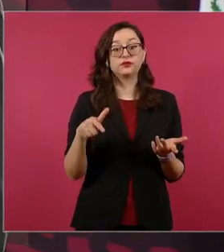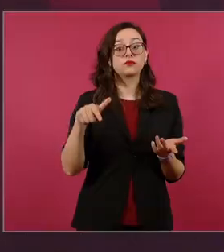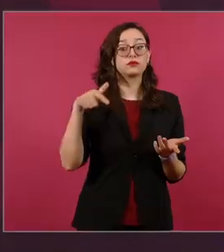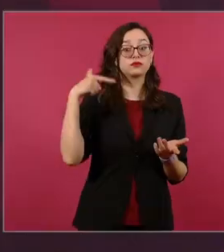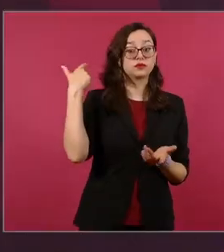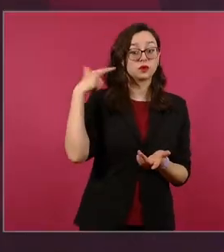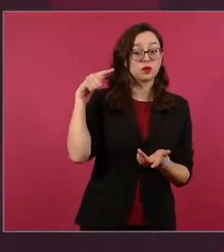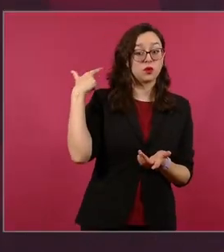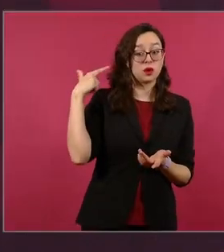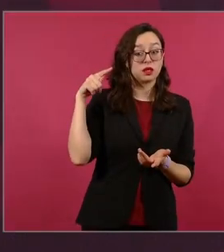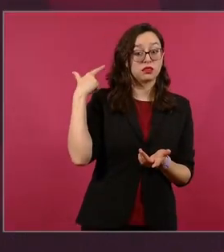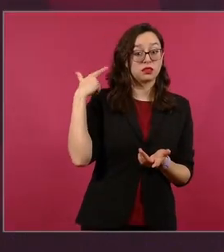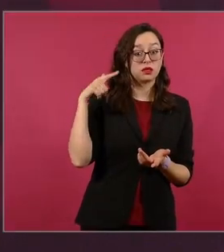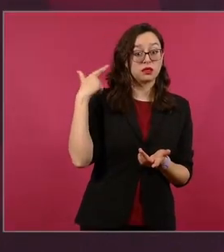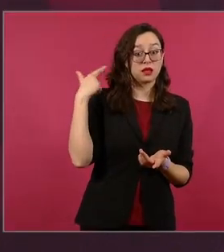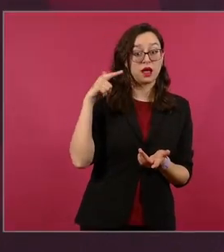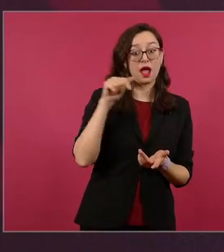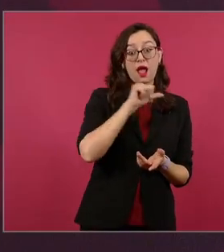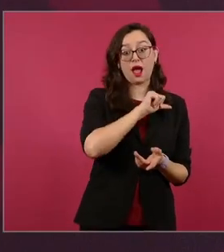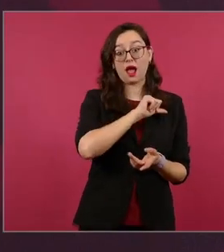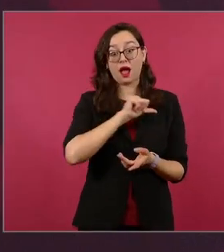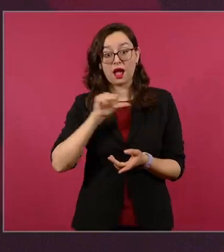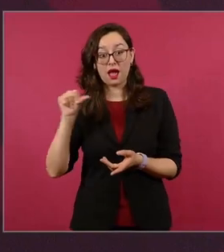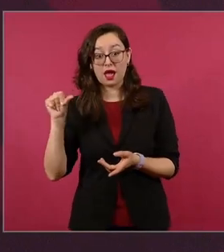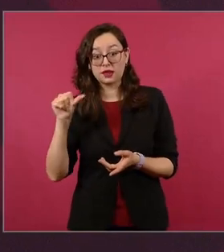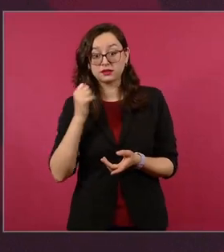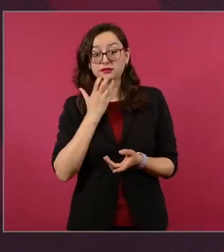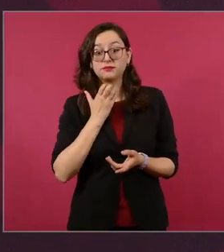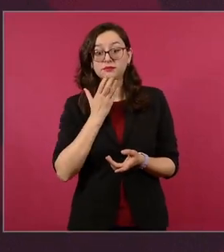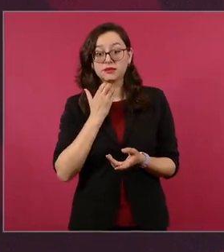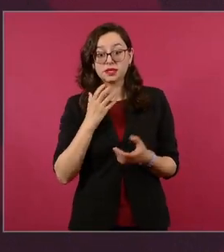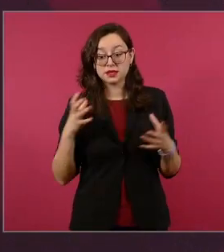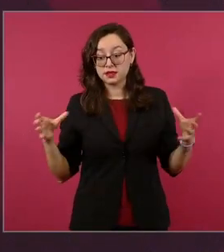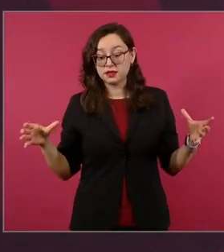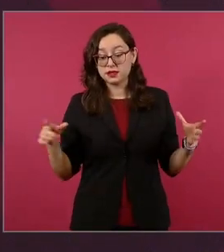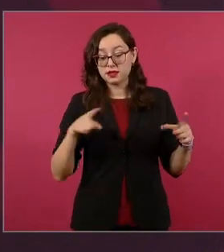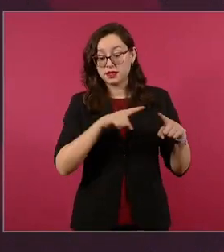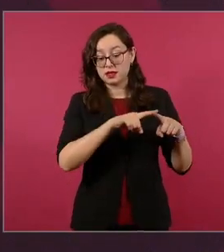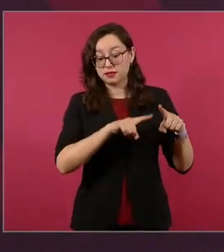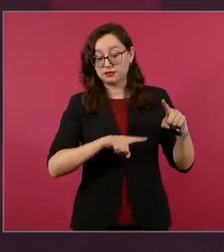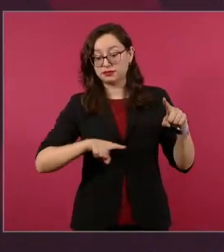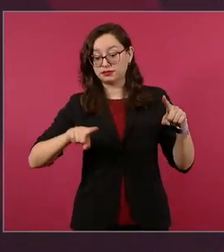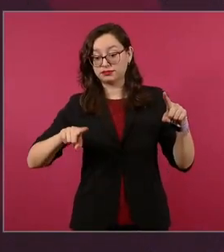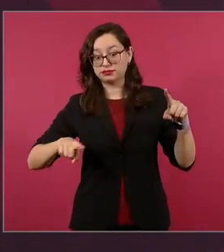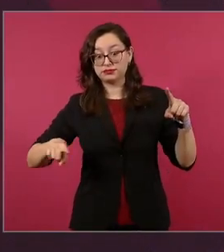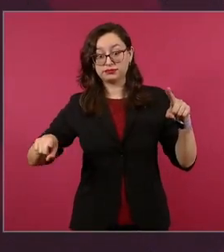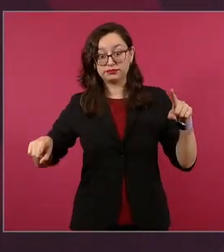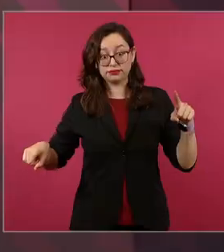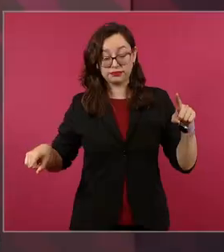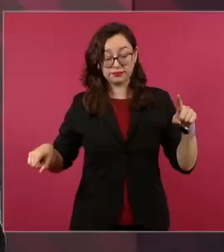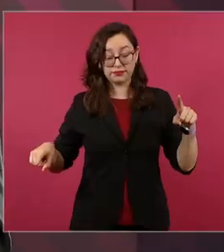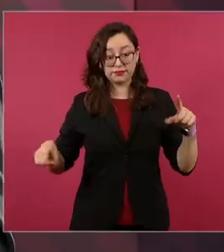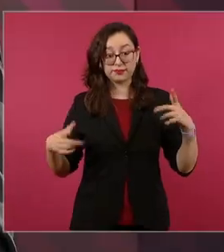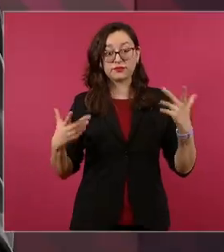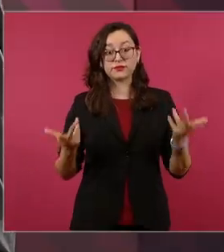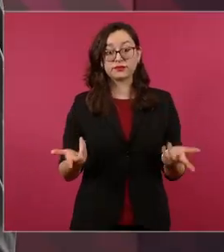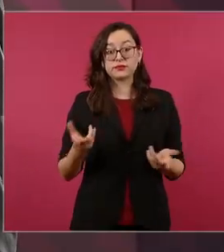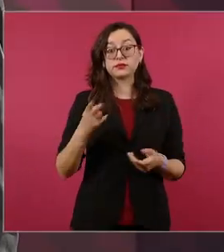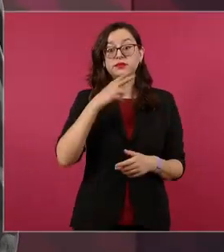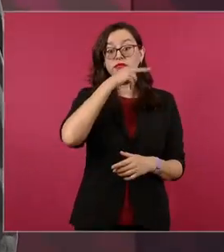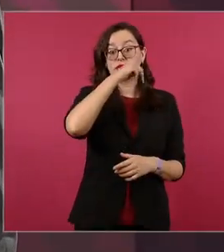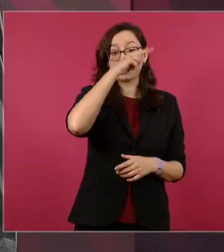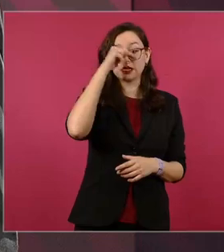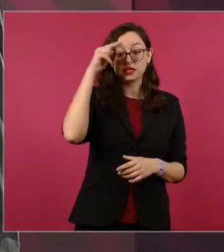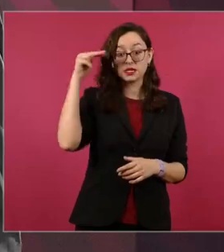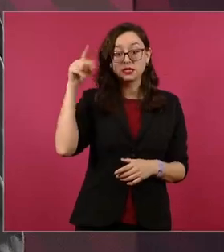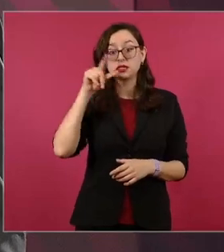Guadalajara y Tepic con la costa del Pacífico, de Nayarit